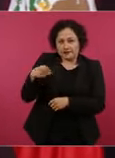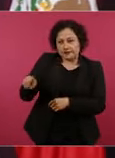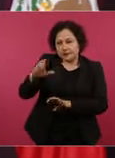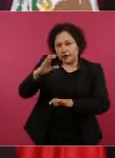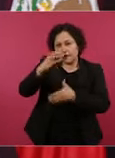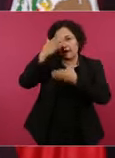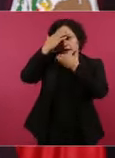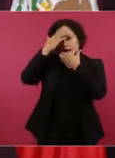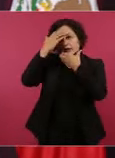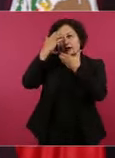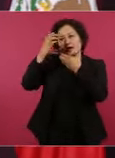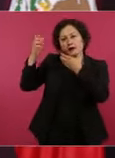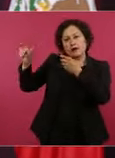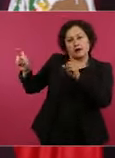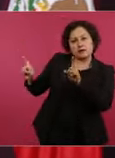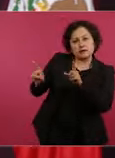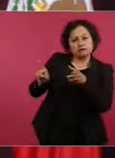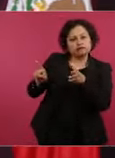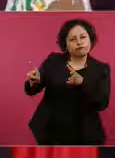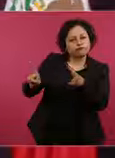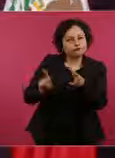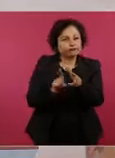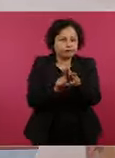confianza, me da